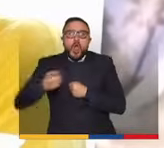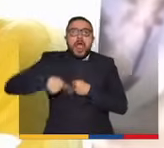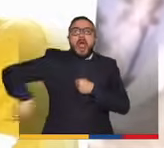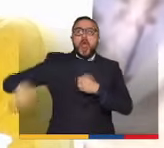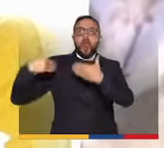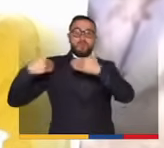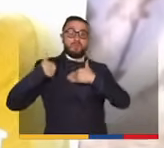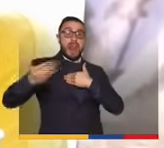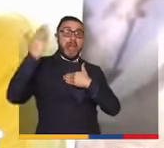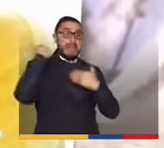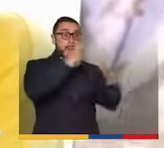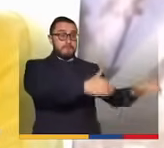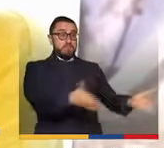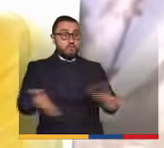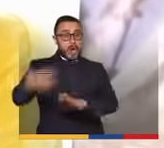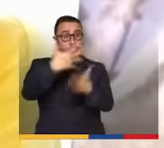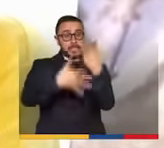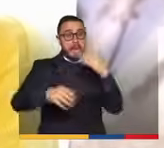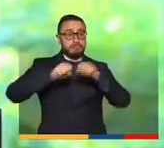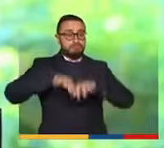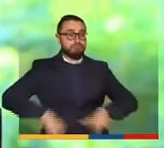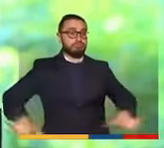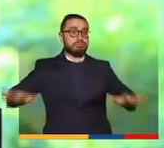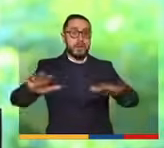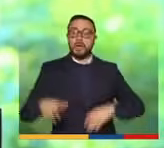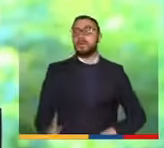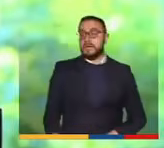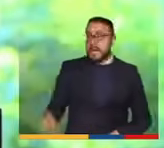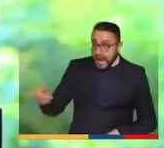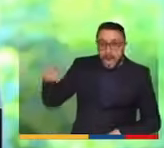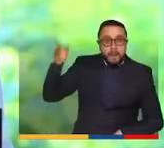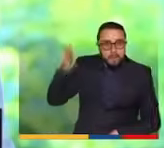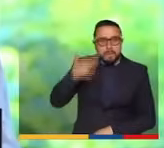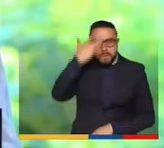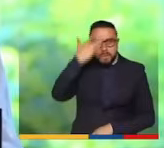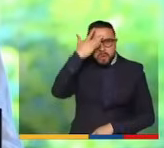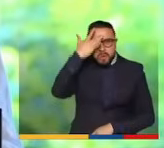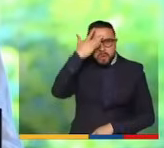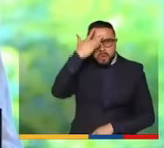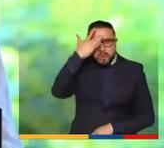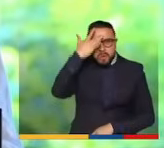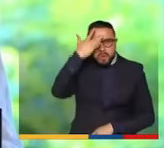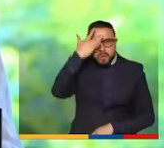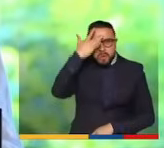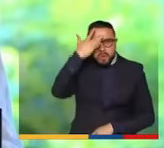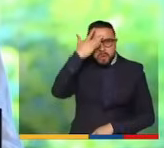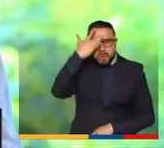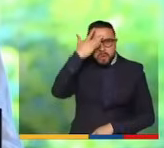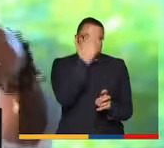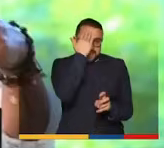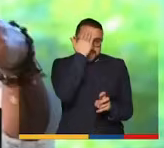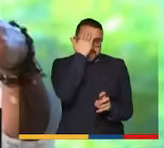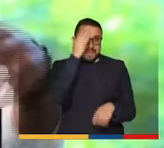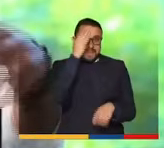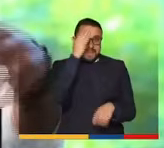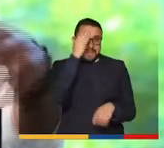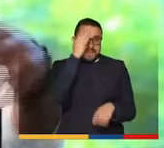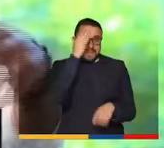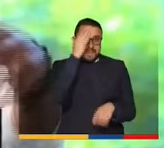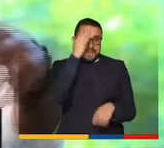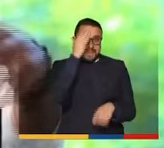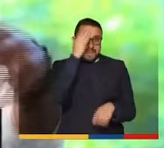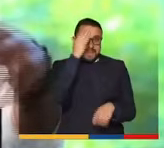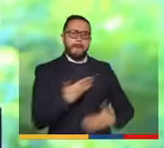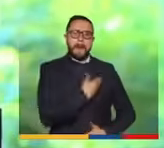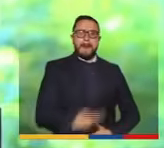sangre? ¿Qué me va a costar? ¿Que cómo que el presidente de la República cuestiona otras